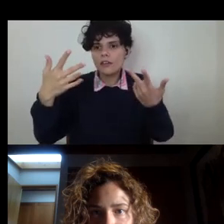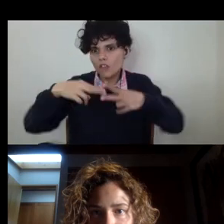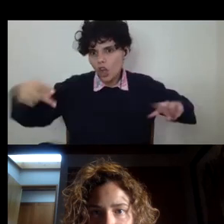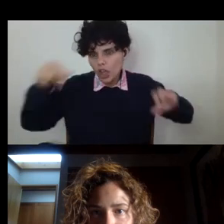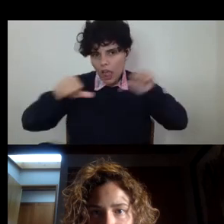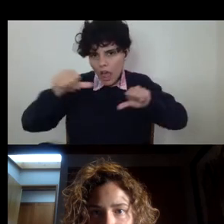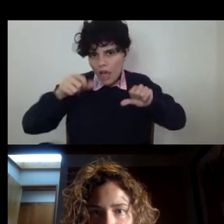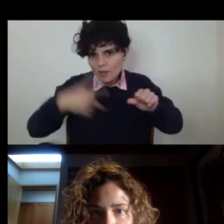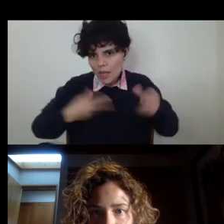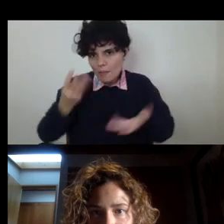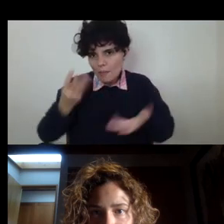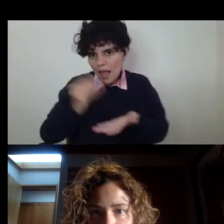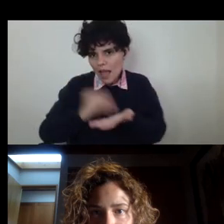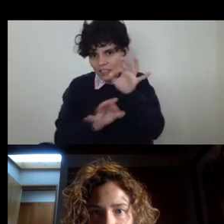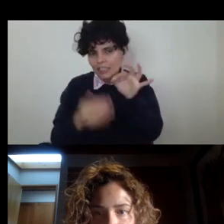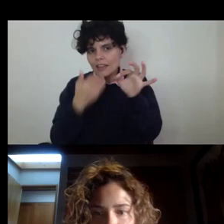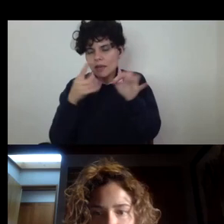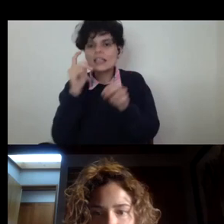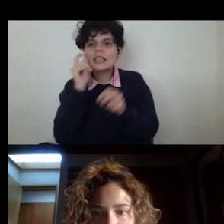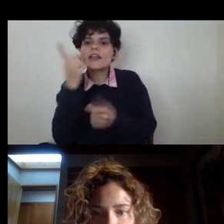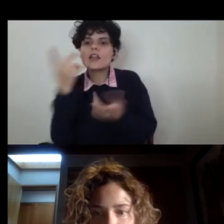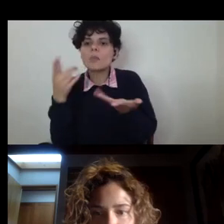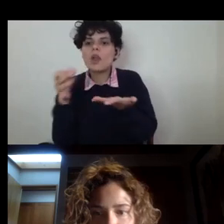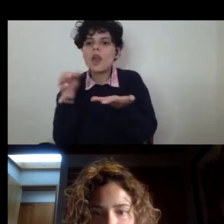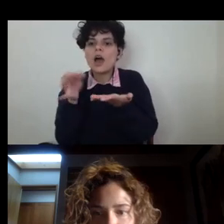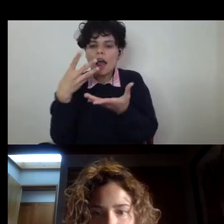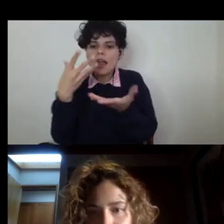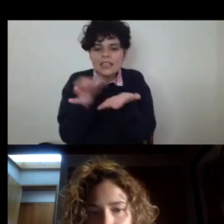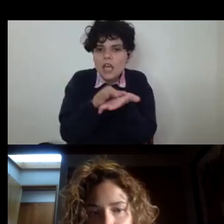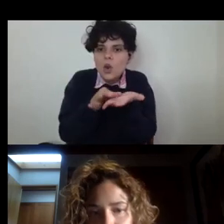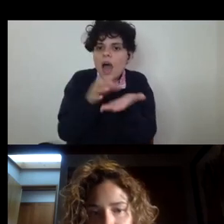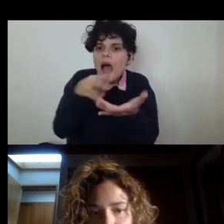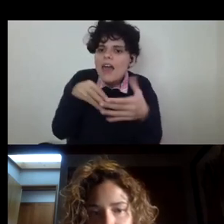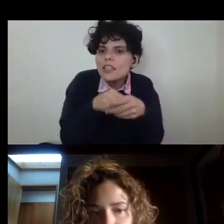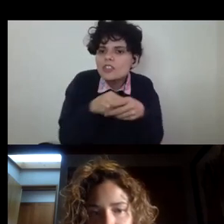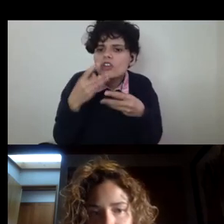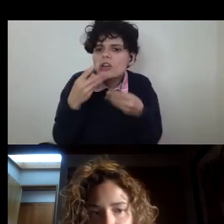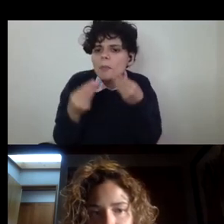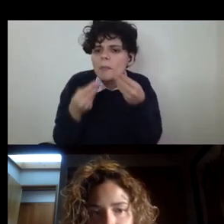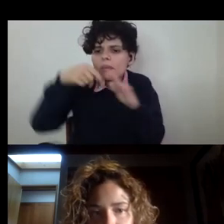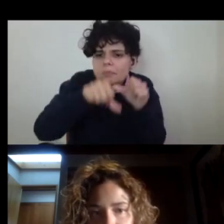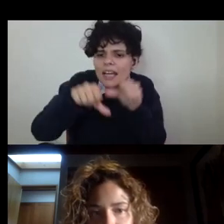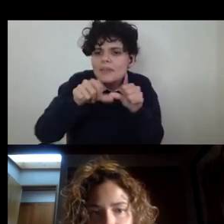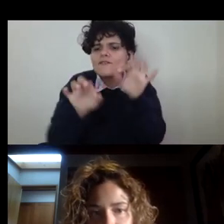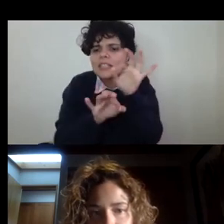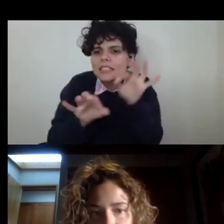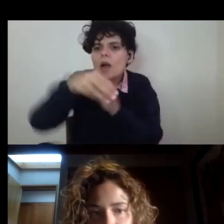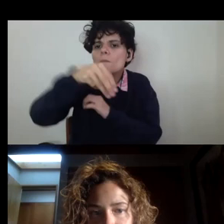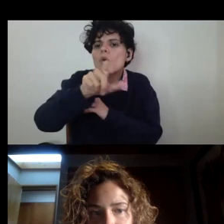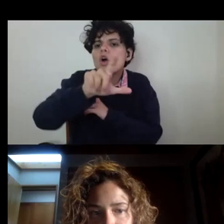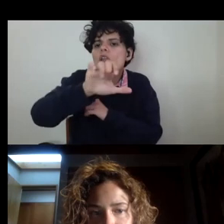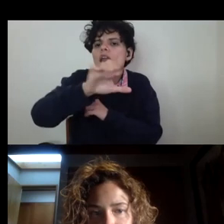estudiando más cómo funcionan las moléculas dentro de la célula. Aquí voy a ir muy rápido porque me interesa mostrarles otras